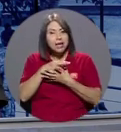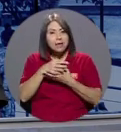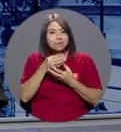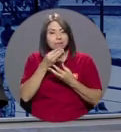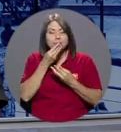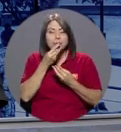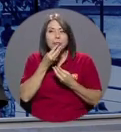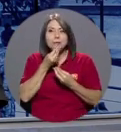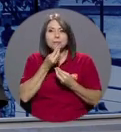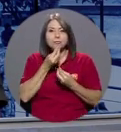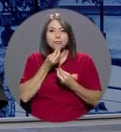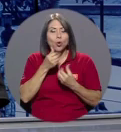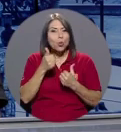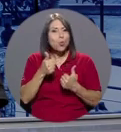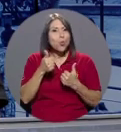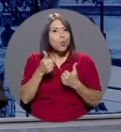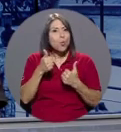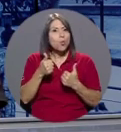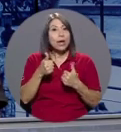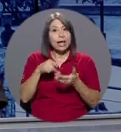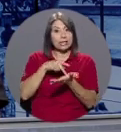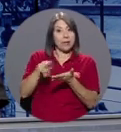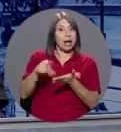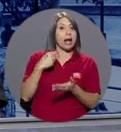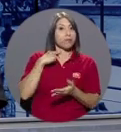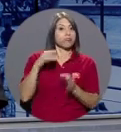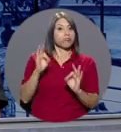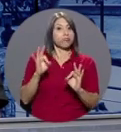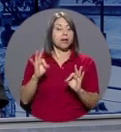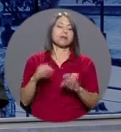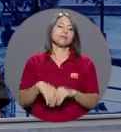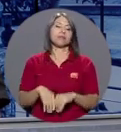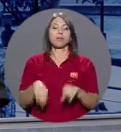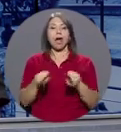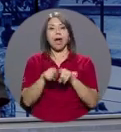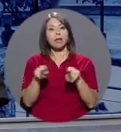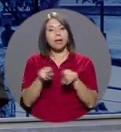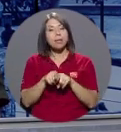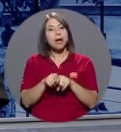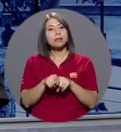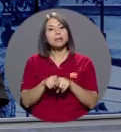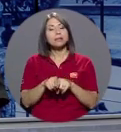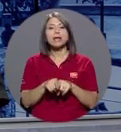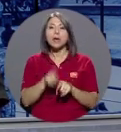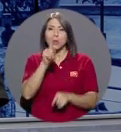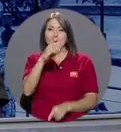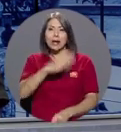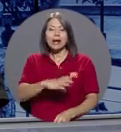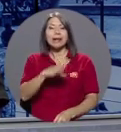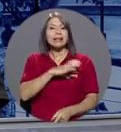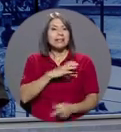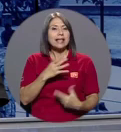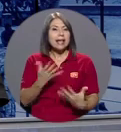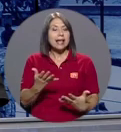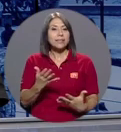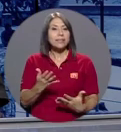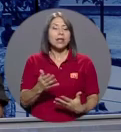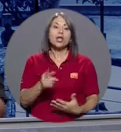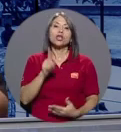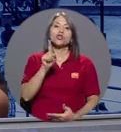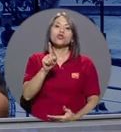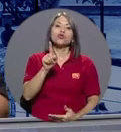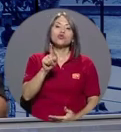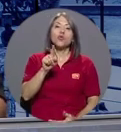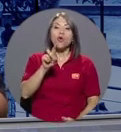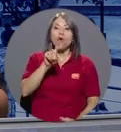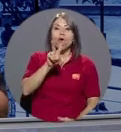carne muy buena, ¿verdad?, bien pagada. Pero además de eso, tiene una característica, es que